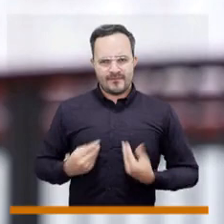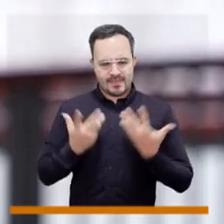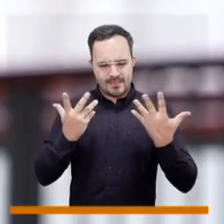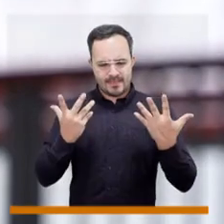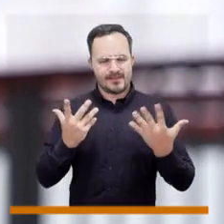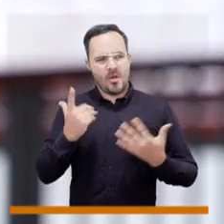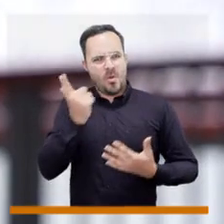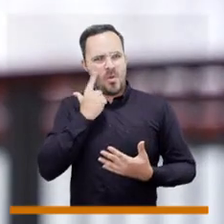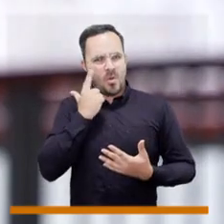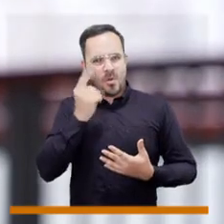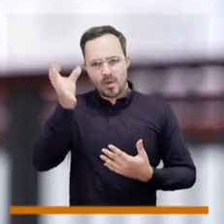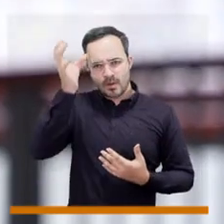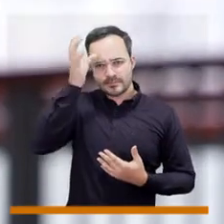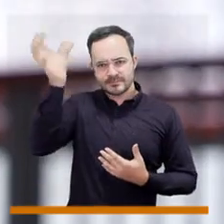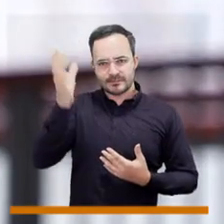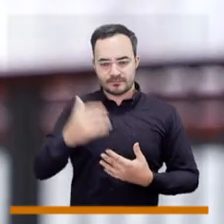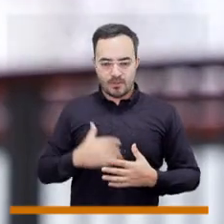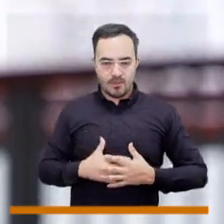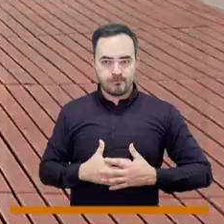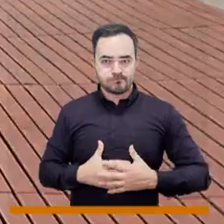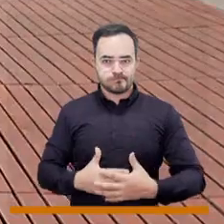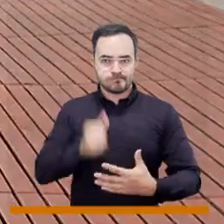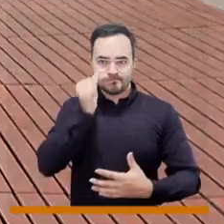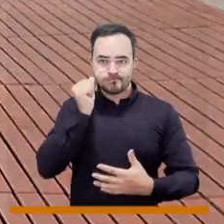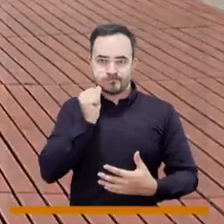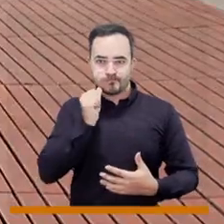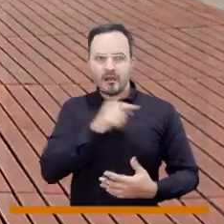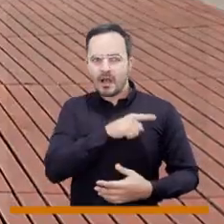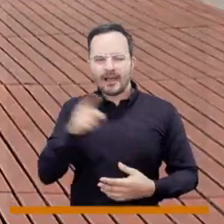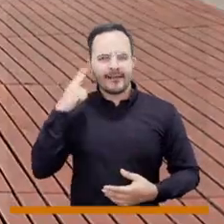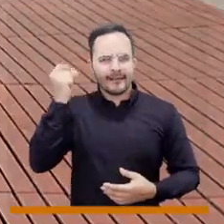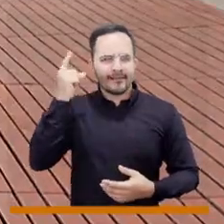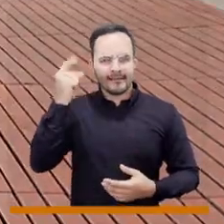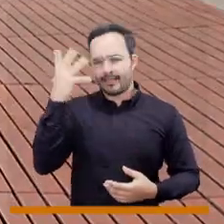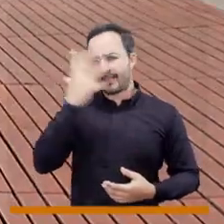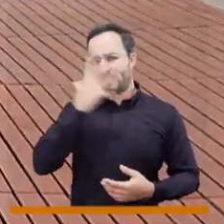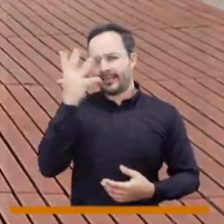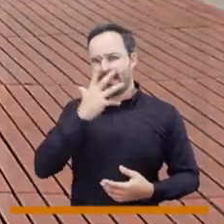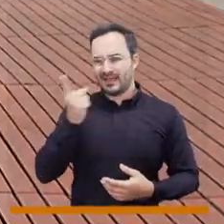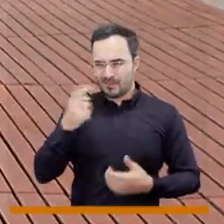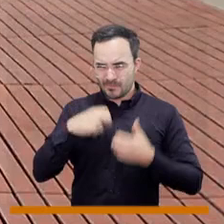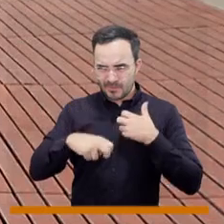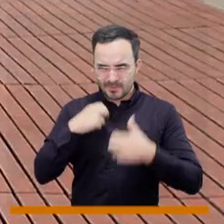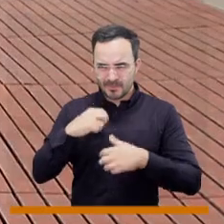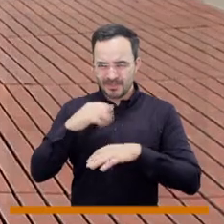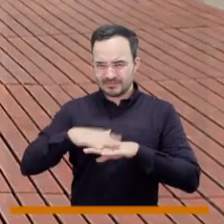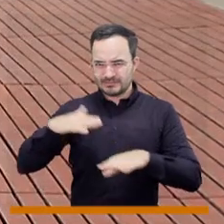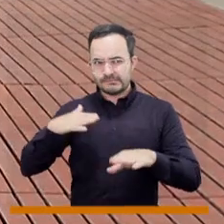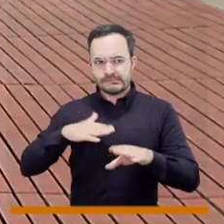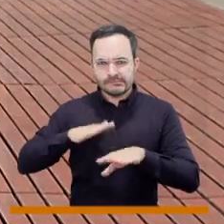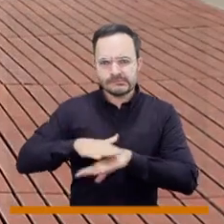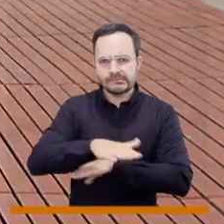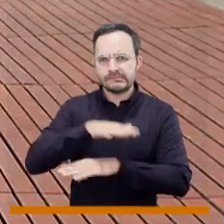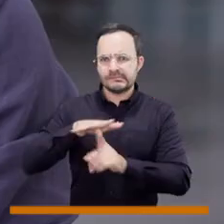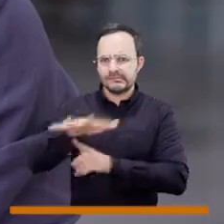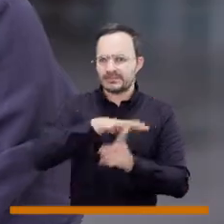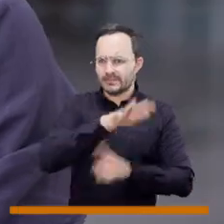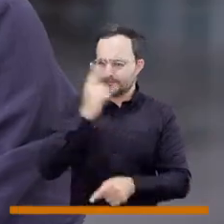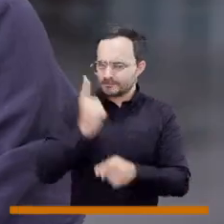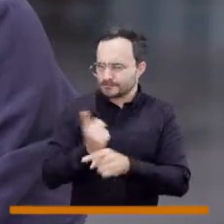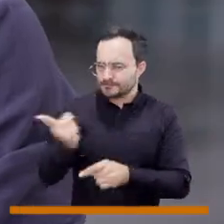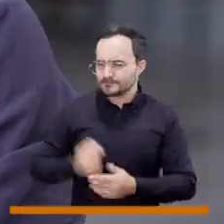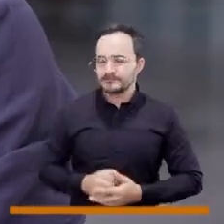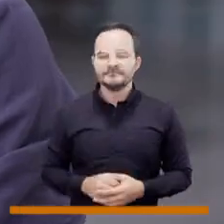la misma concepción, en la forma en la que lo estamos abordando, hay problemas y hemos dejado de considerarlo?